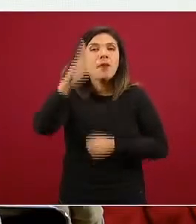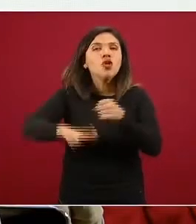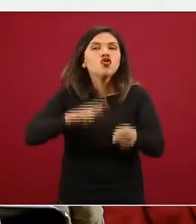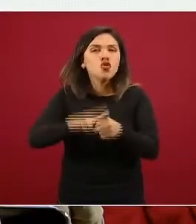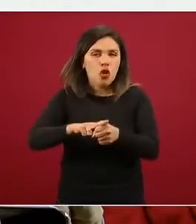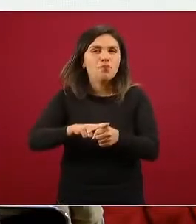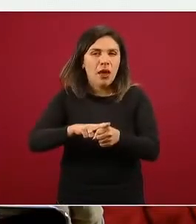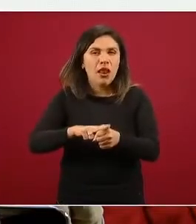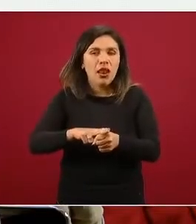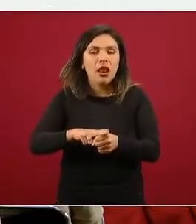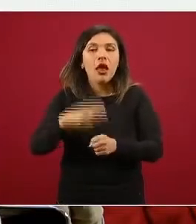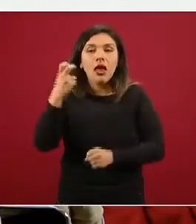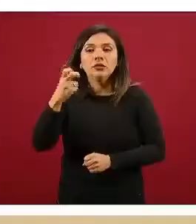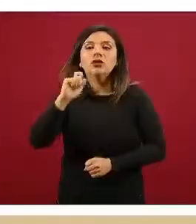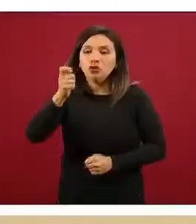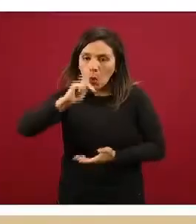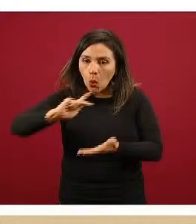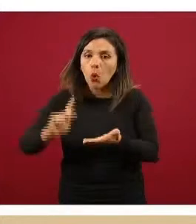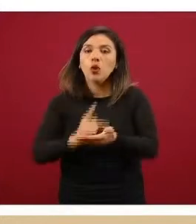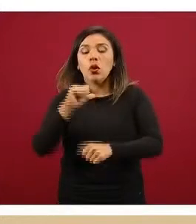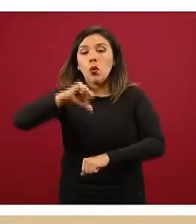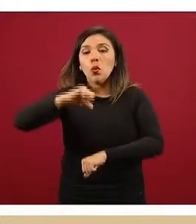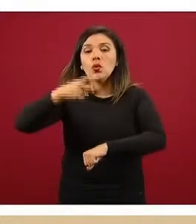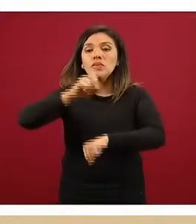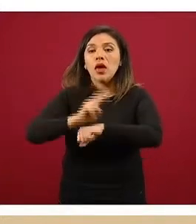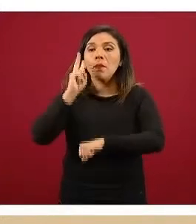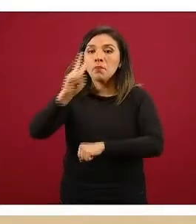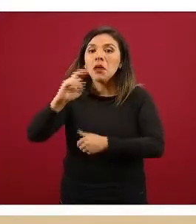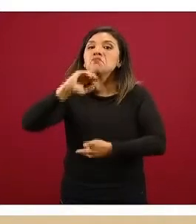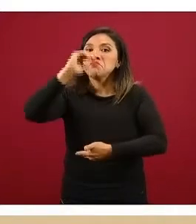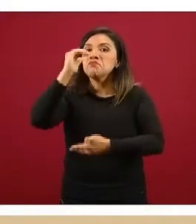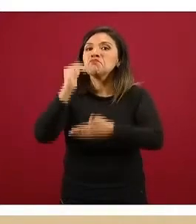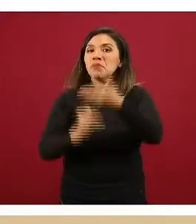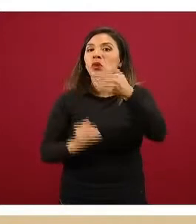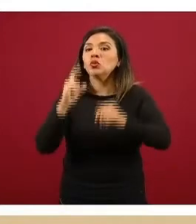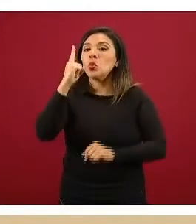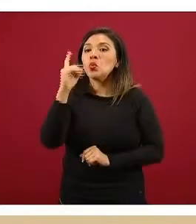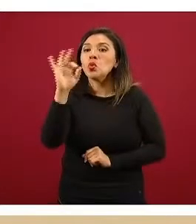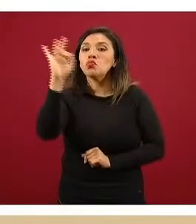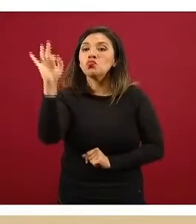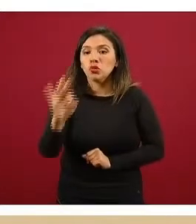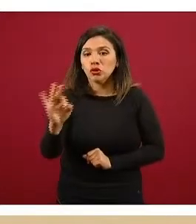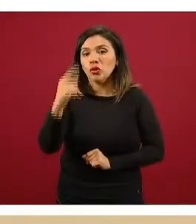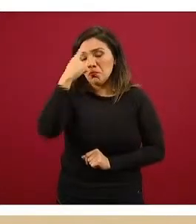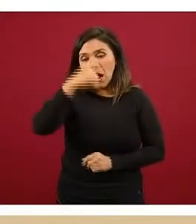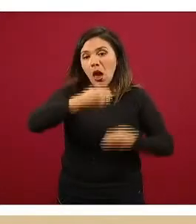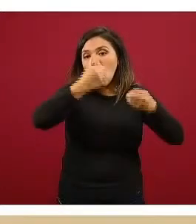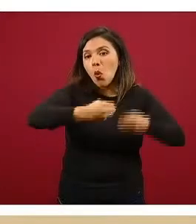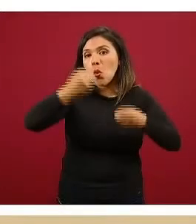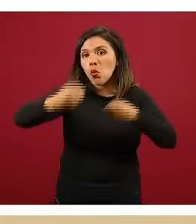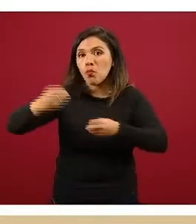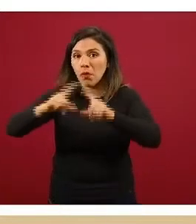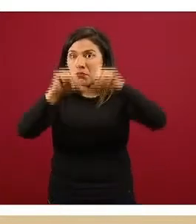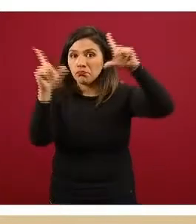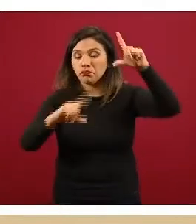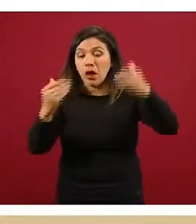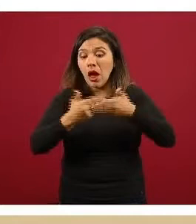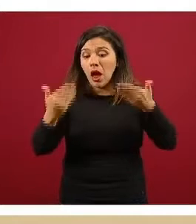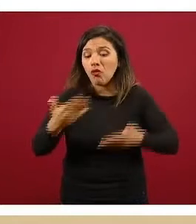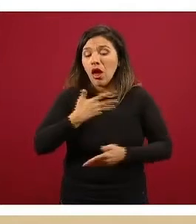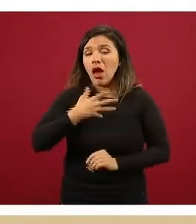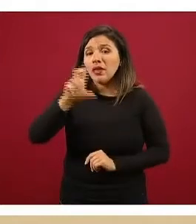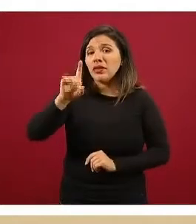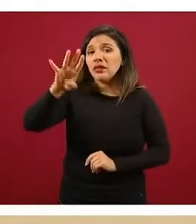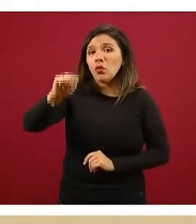generales. Nuevamente en este día vemos una reducción de 1% en la ocupación nacional, ahora es del